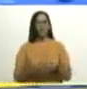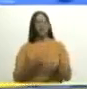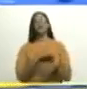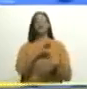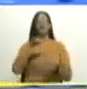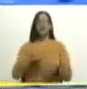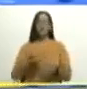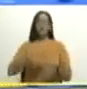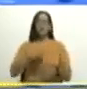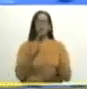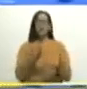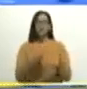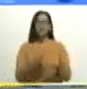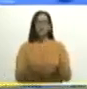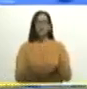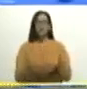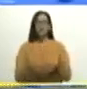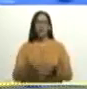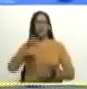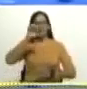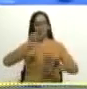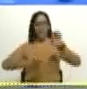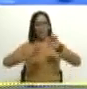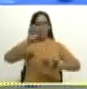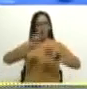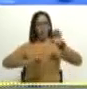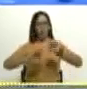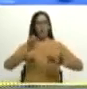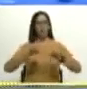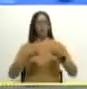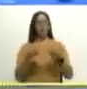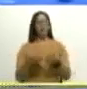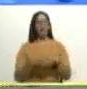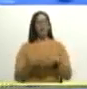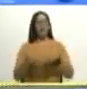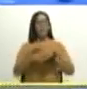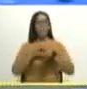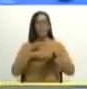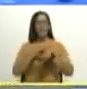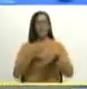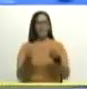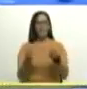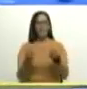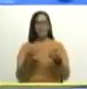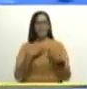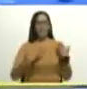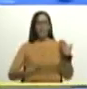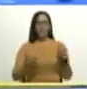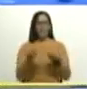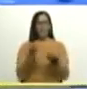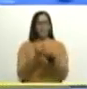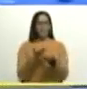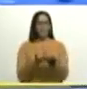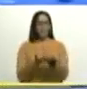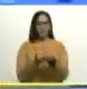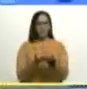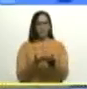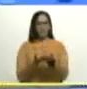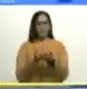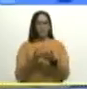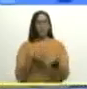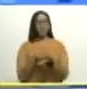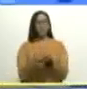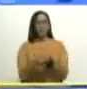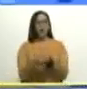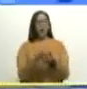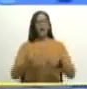Igualmente puedo decir un dato que estaba evaluando con la ministra de Finanzas, vicepresidente de Economía, en relación al